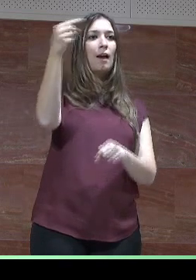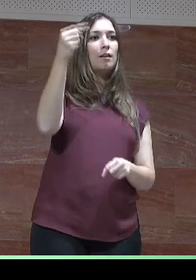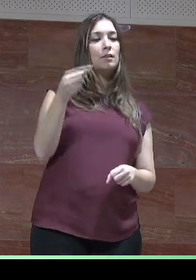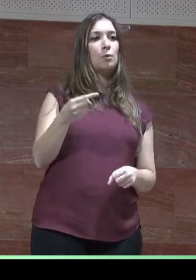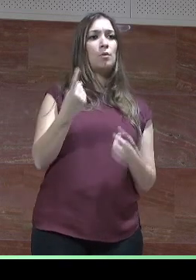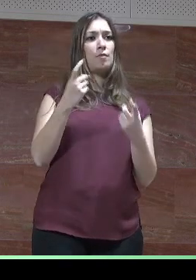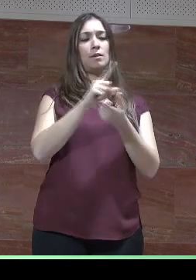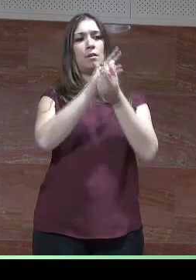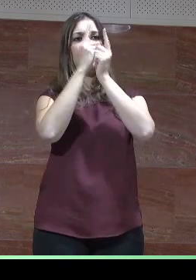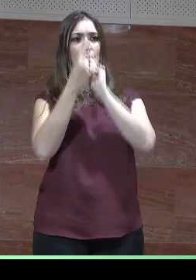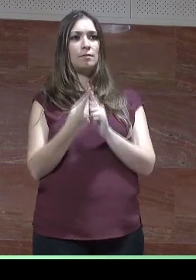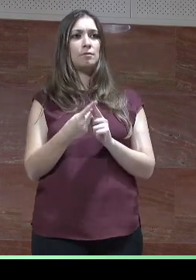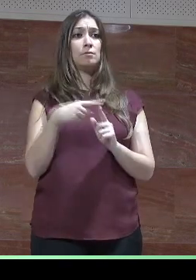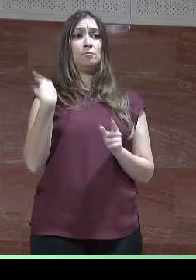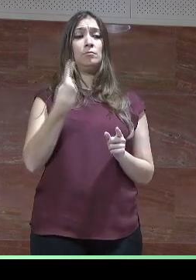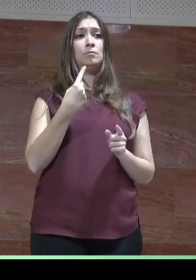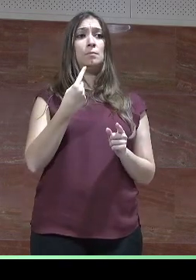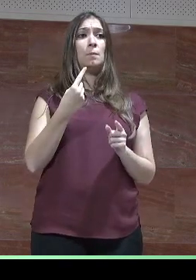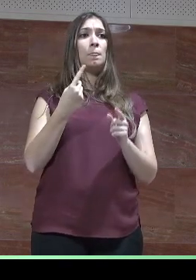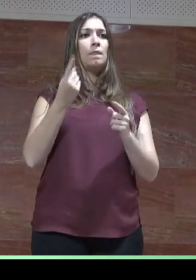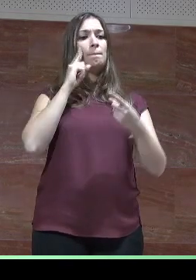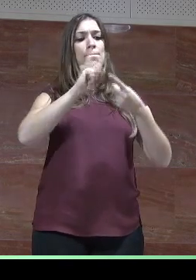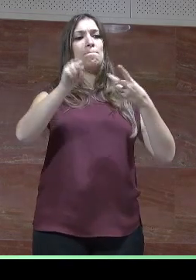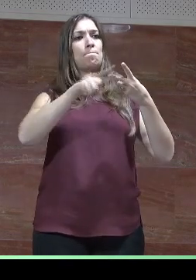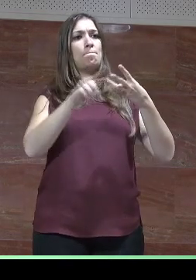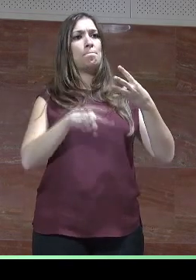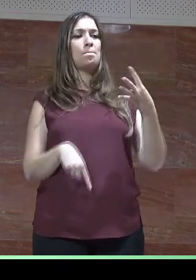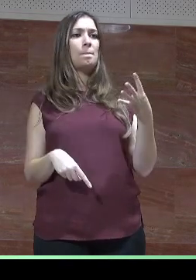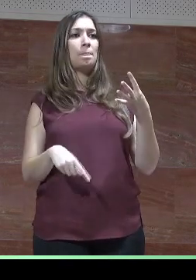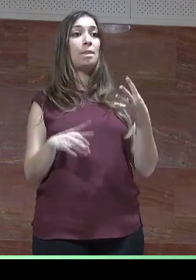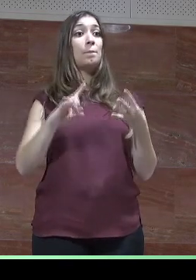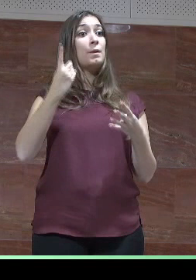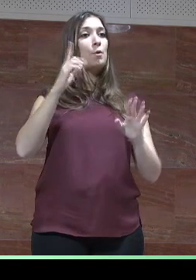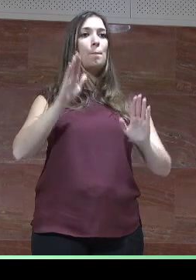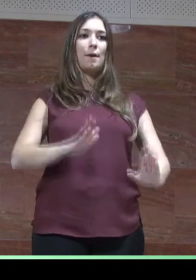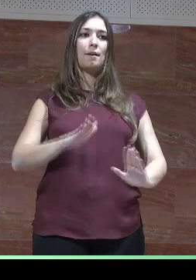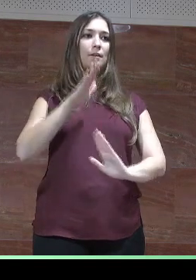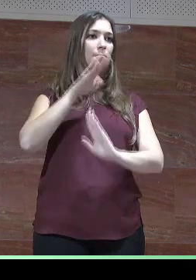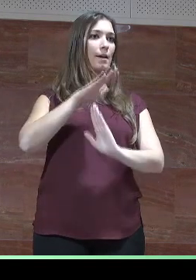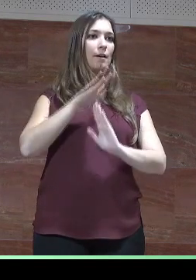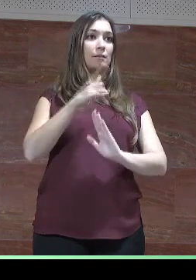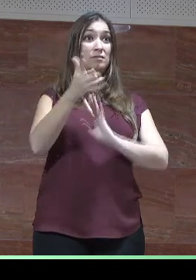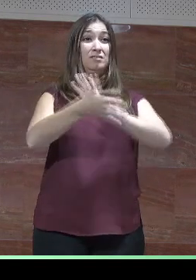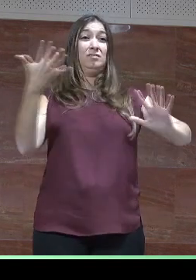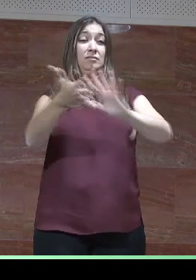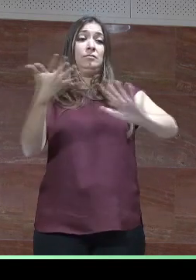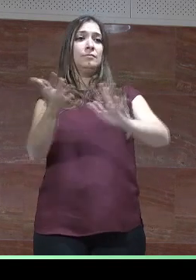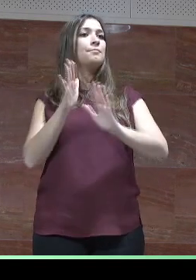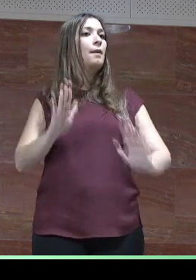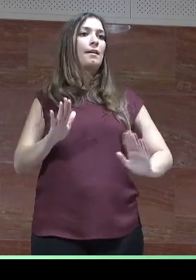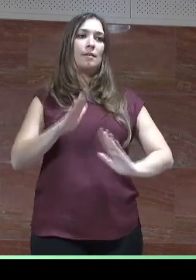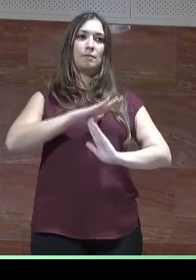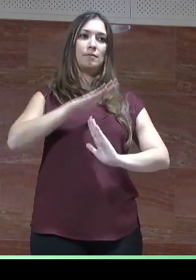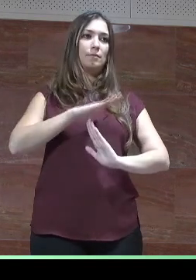que empezar a señalar 4 pasos. Uno de ellos es parar esta velocidad vertiginosa en el que